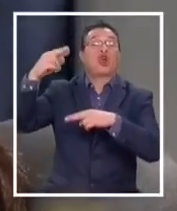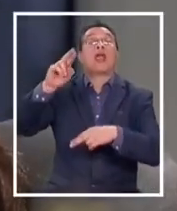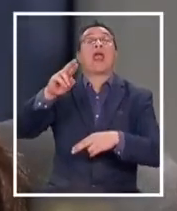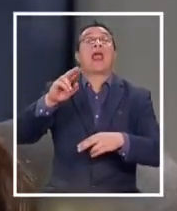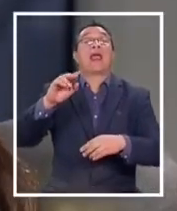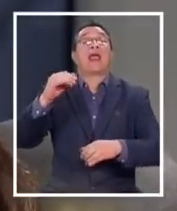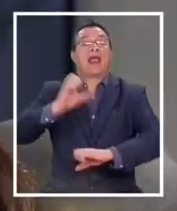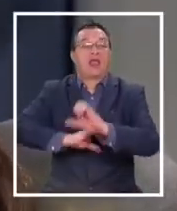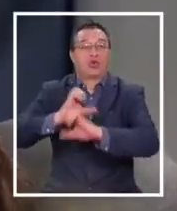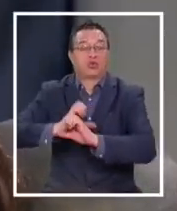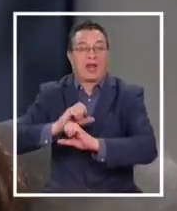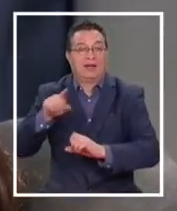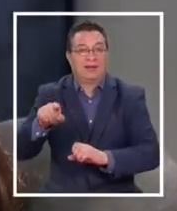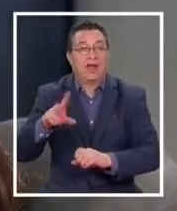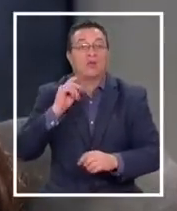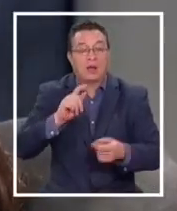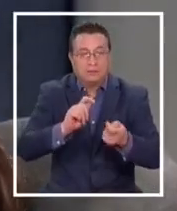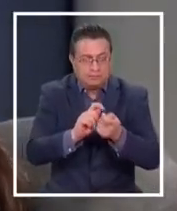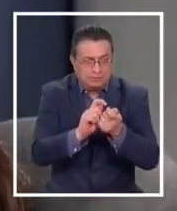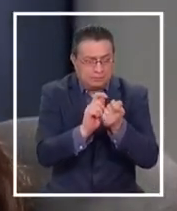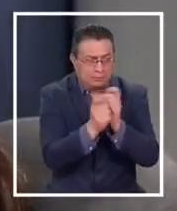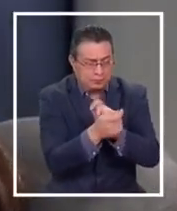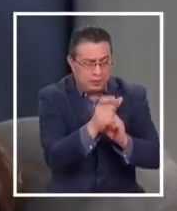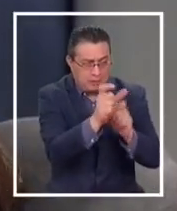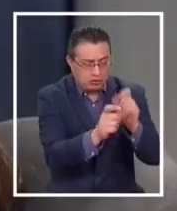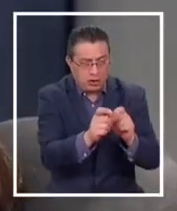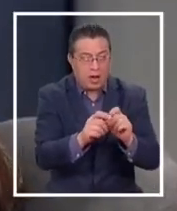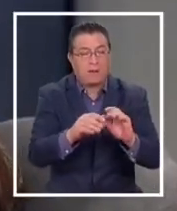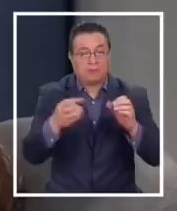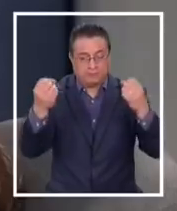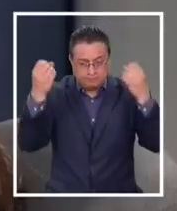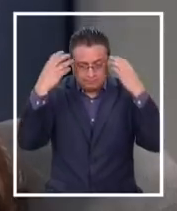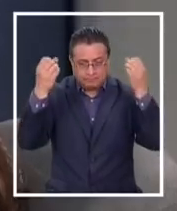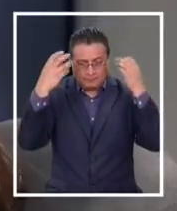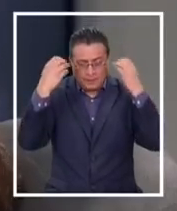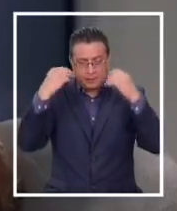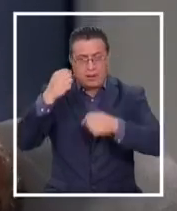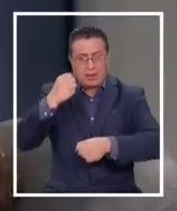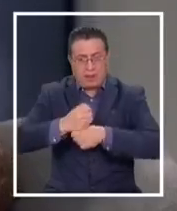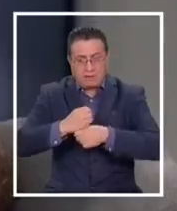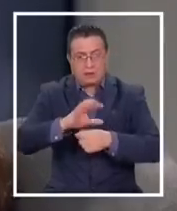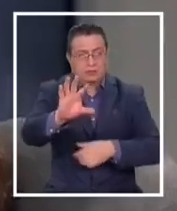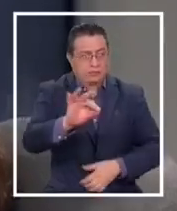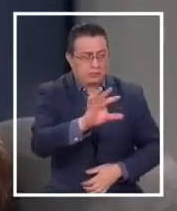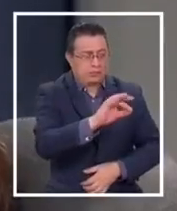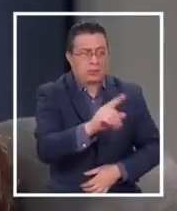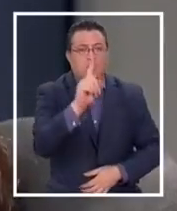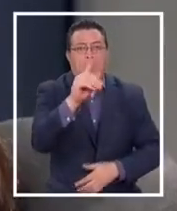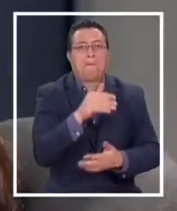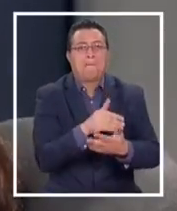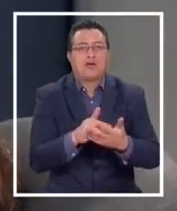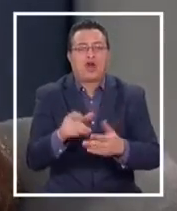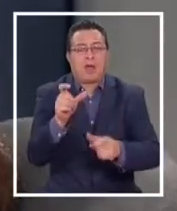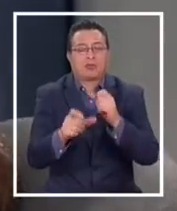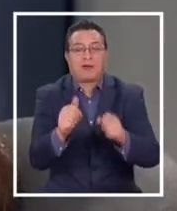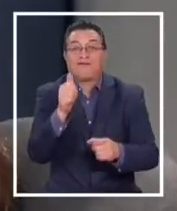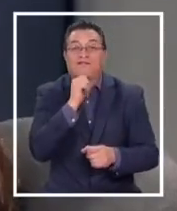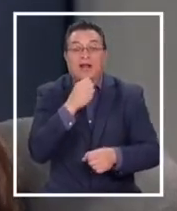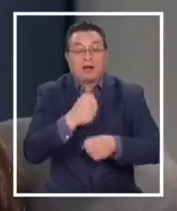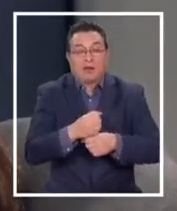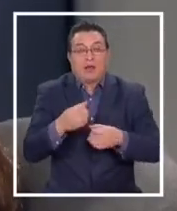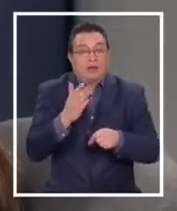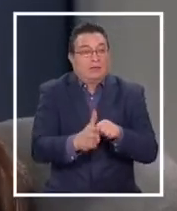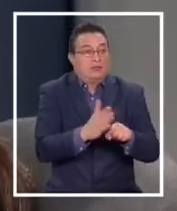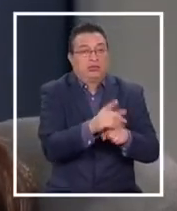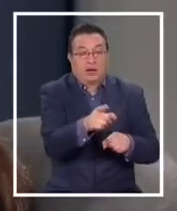recursos justamente para reconvertir a esas personas, para programas de formación y capacitación y para emplear a ese millón de personas que todavía no ha recuperado su empleo. ¿Y